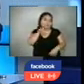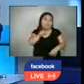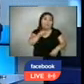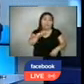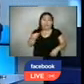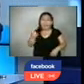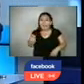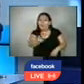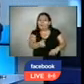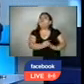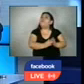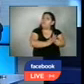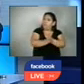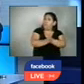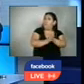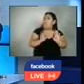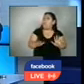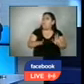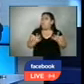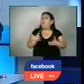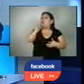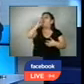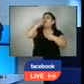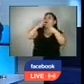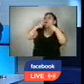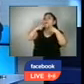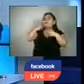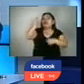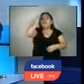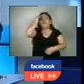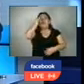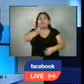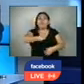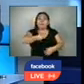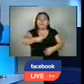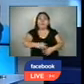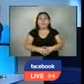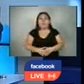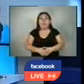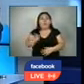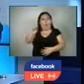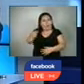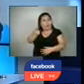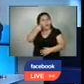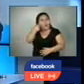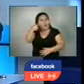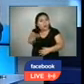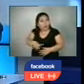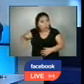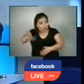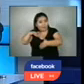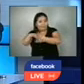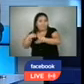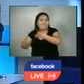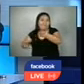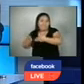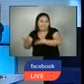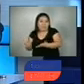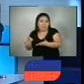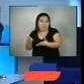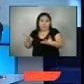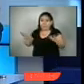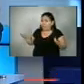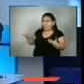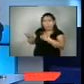de los salvadoreños por realizarse la prueba para detectar el COVID-19. Esta vez, las cabinas móviles se desplazaron hasta Mexicanos, donde la